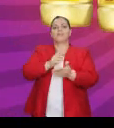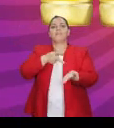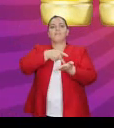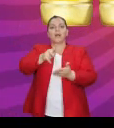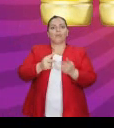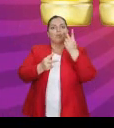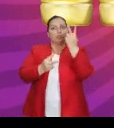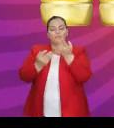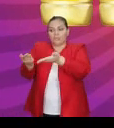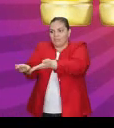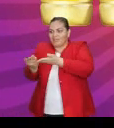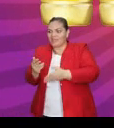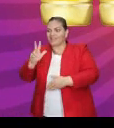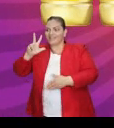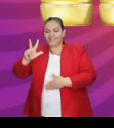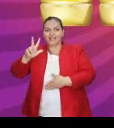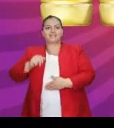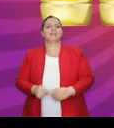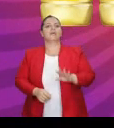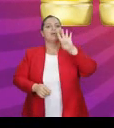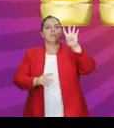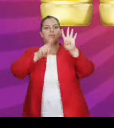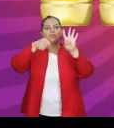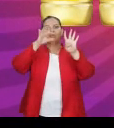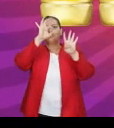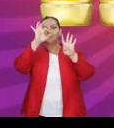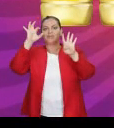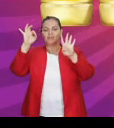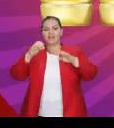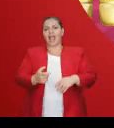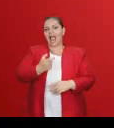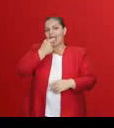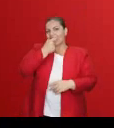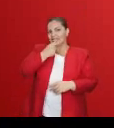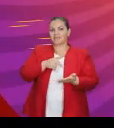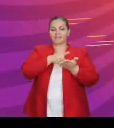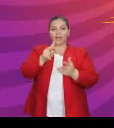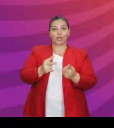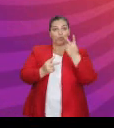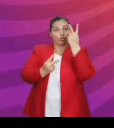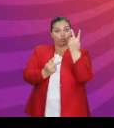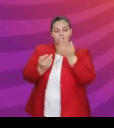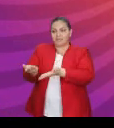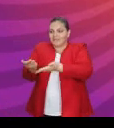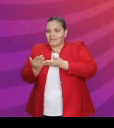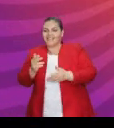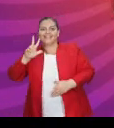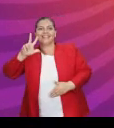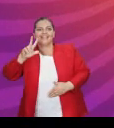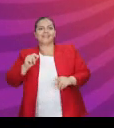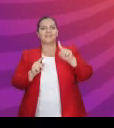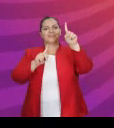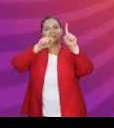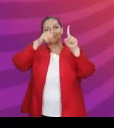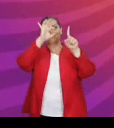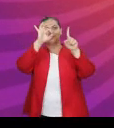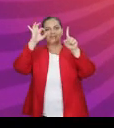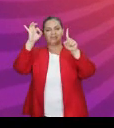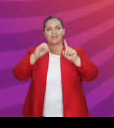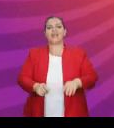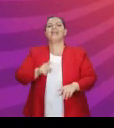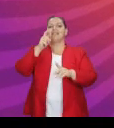Girasol La Favorita 900 ml. Pague 2, lleve 3 a $4.99. Wafer Amor 100 gramos. Pague 2, lleve 3